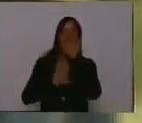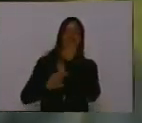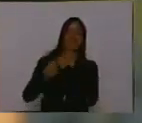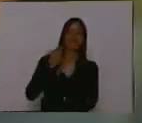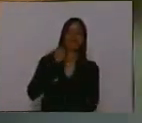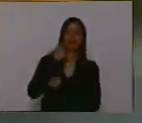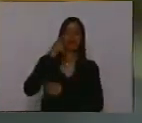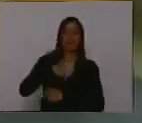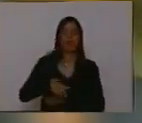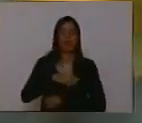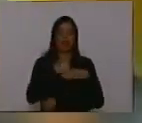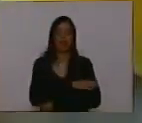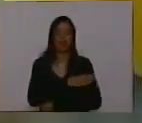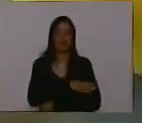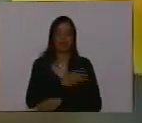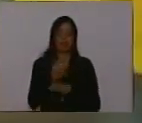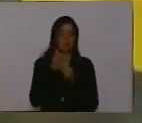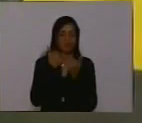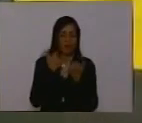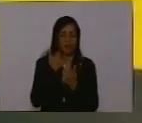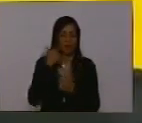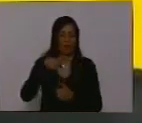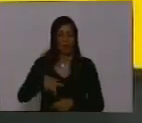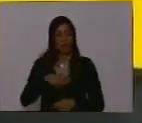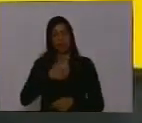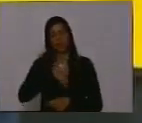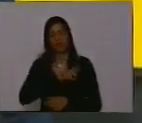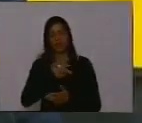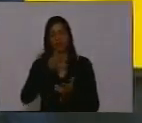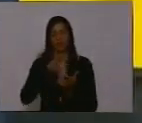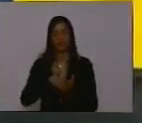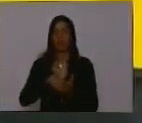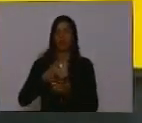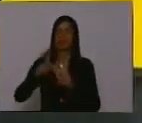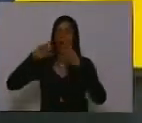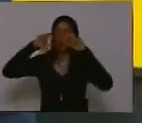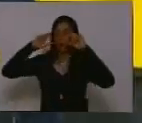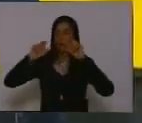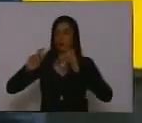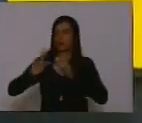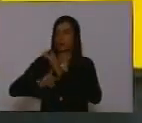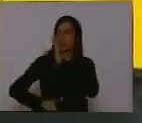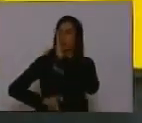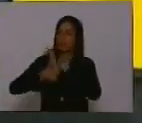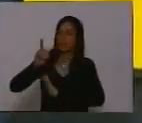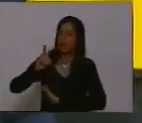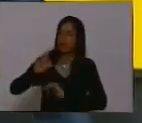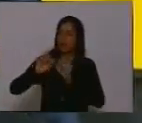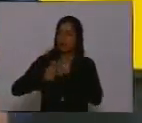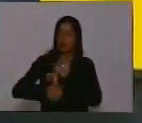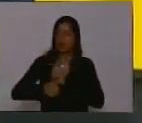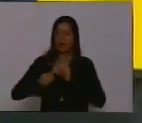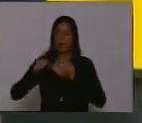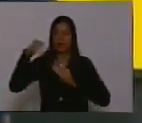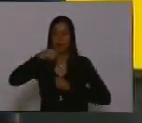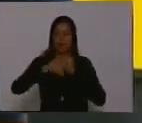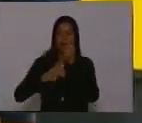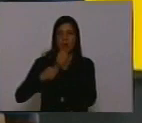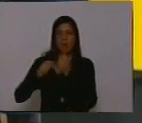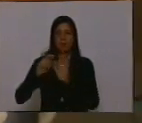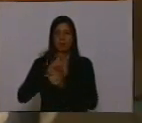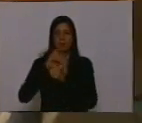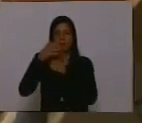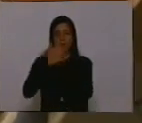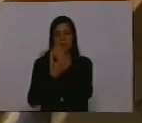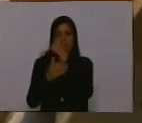que se desvanecía. Imposible nosotros llegar a una selección, imposible nosotros colocarnos unos guantes. Hoy en la